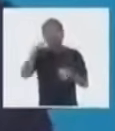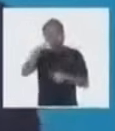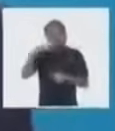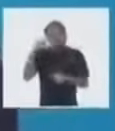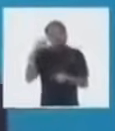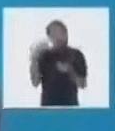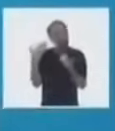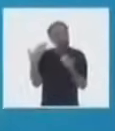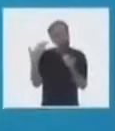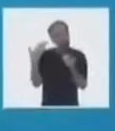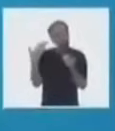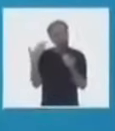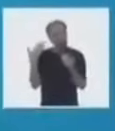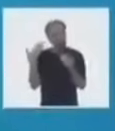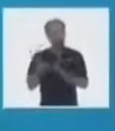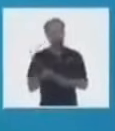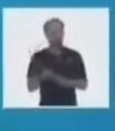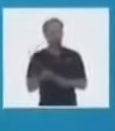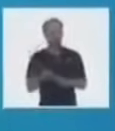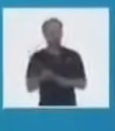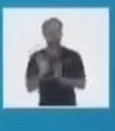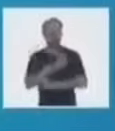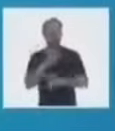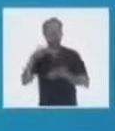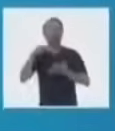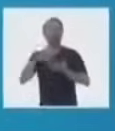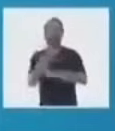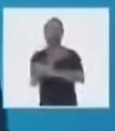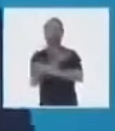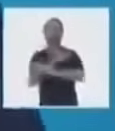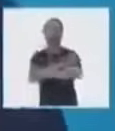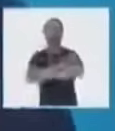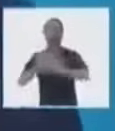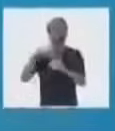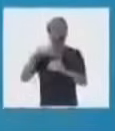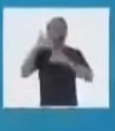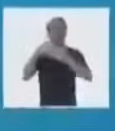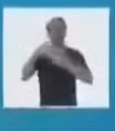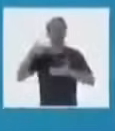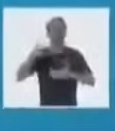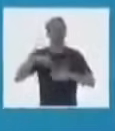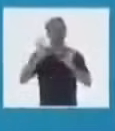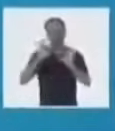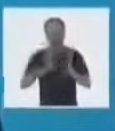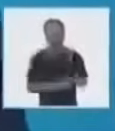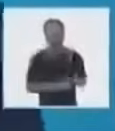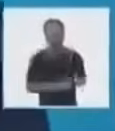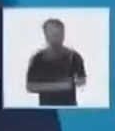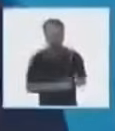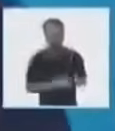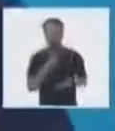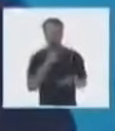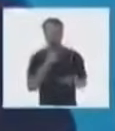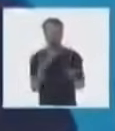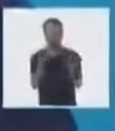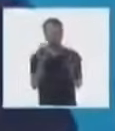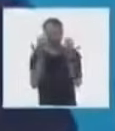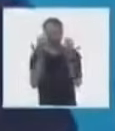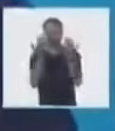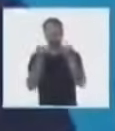en base a esto, ¿a vos te parece bien la reforma laboral que deje, por ejemplo, sin indemnización a los trabajadores, que es lo que propone Milei?